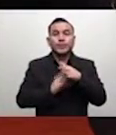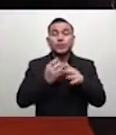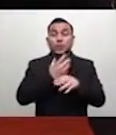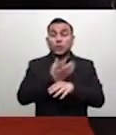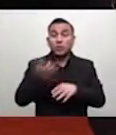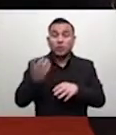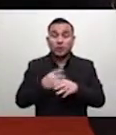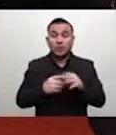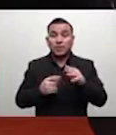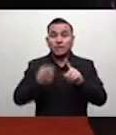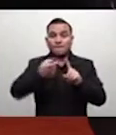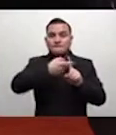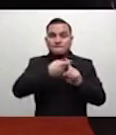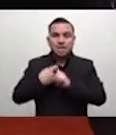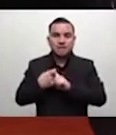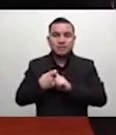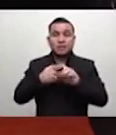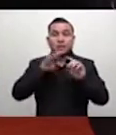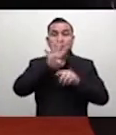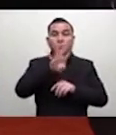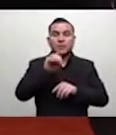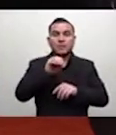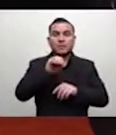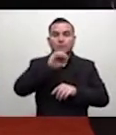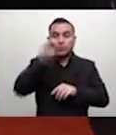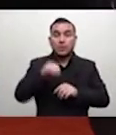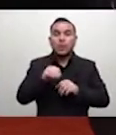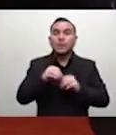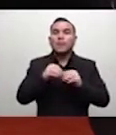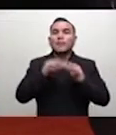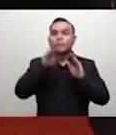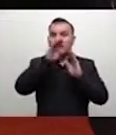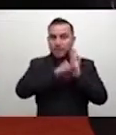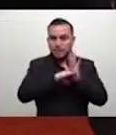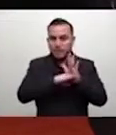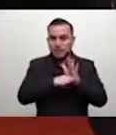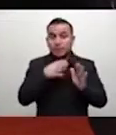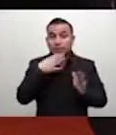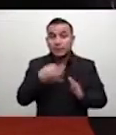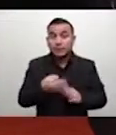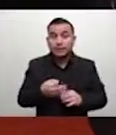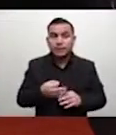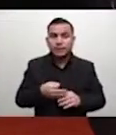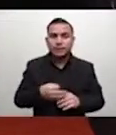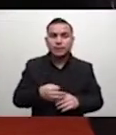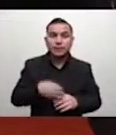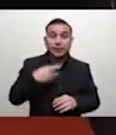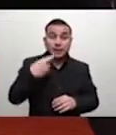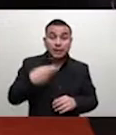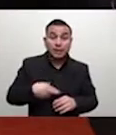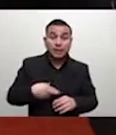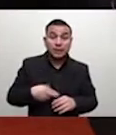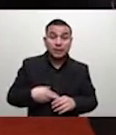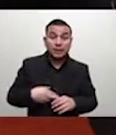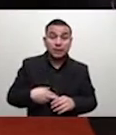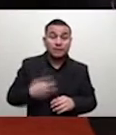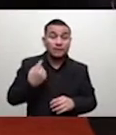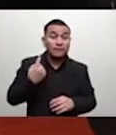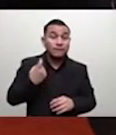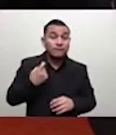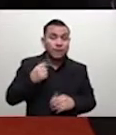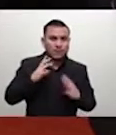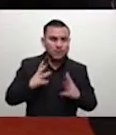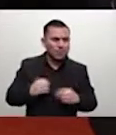reducción de desapariciones forzadas en un 40% no es cierto que es una de las deudas